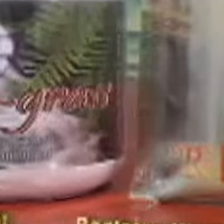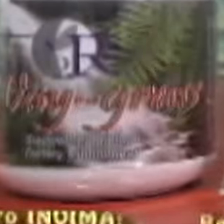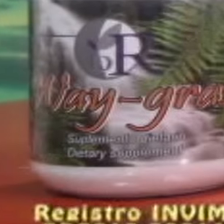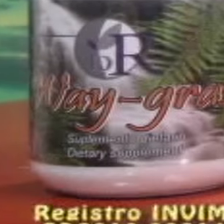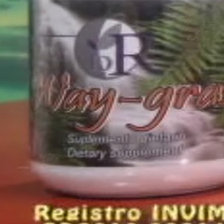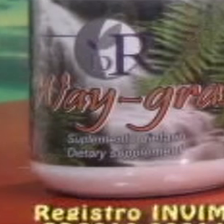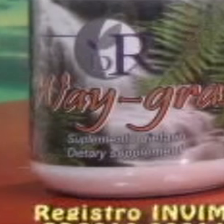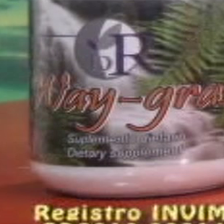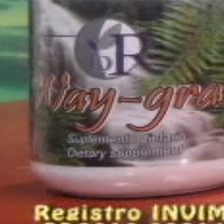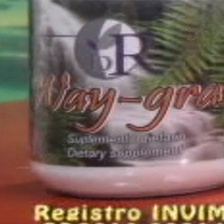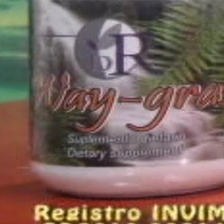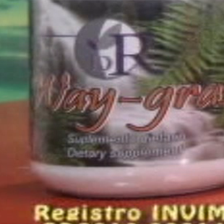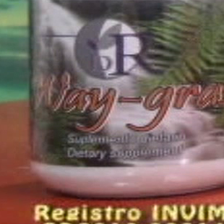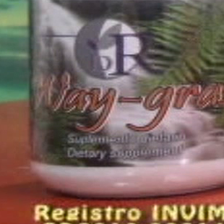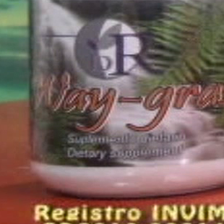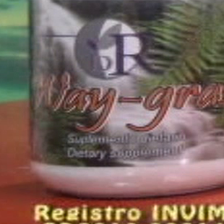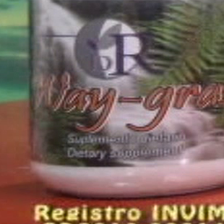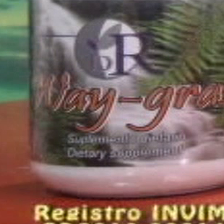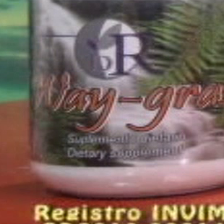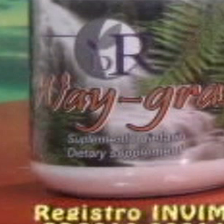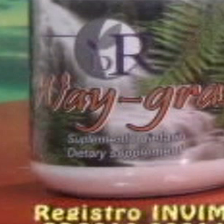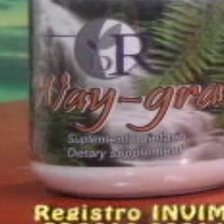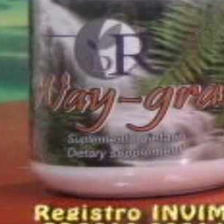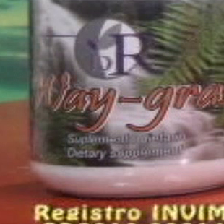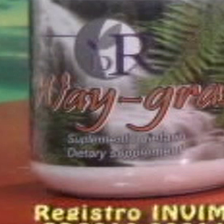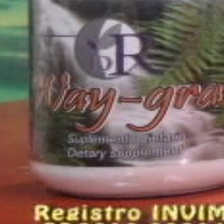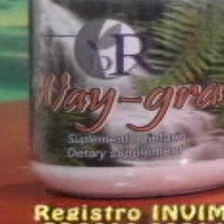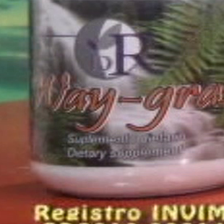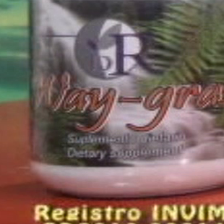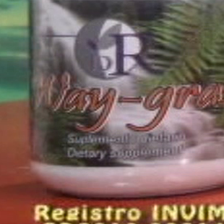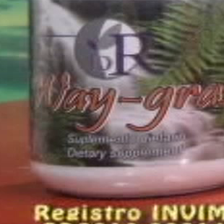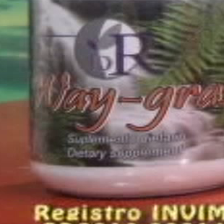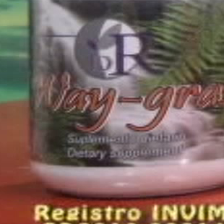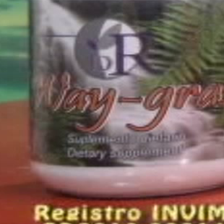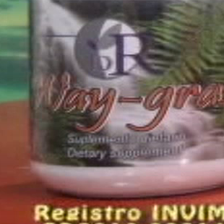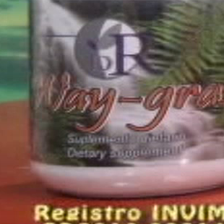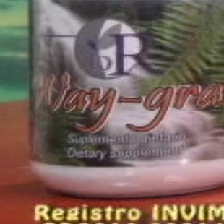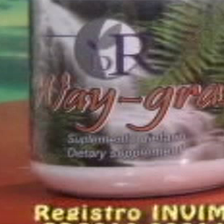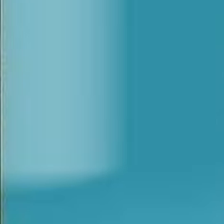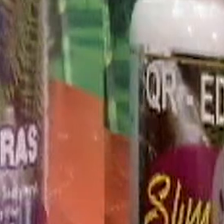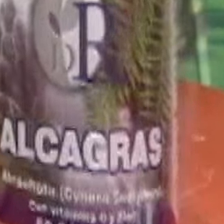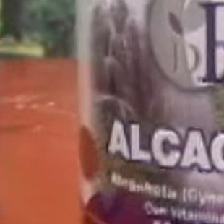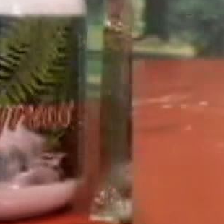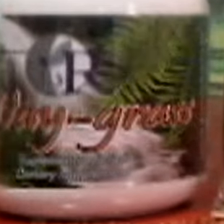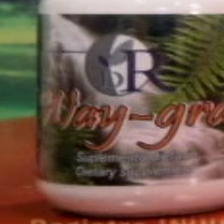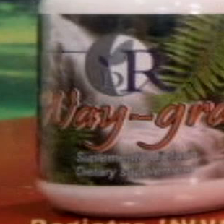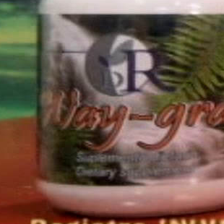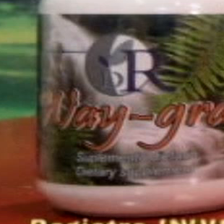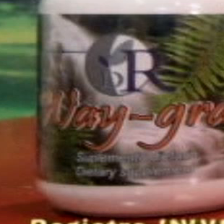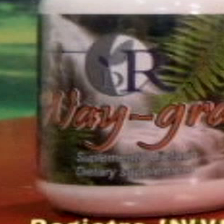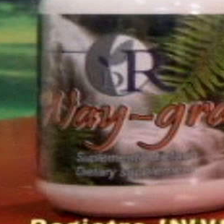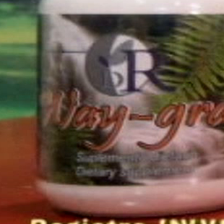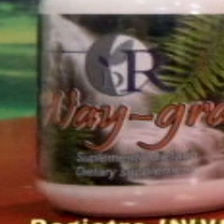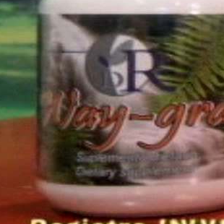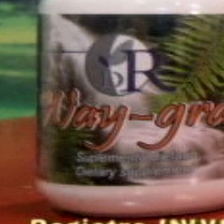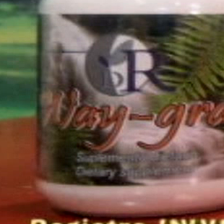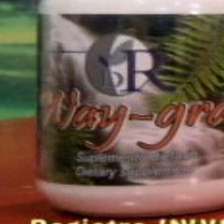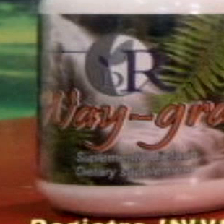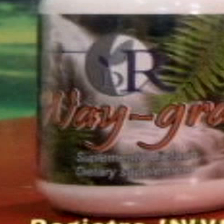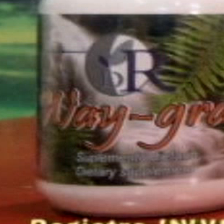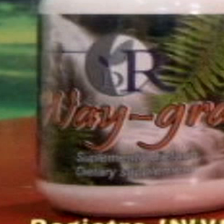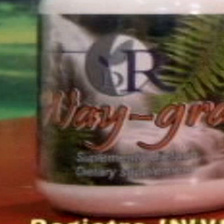delgas Doctor Rojas una manera saludable de bajar 4 kg al mes consuma eslin con